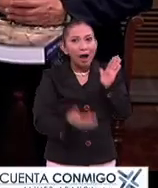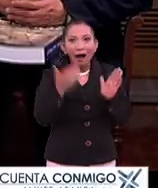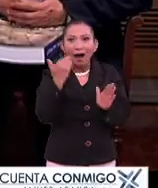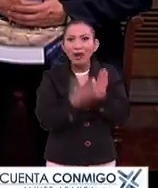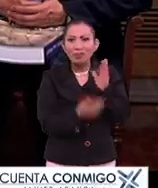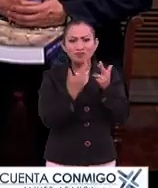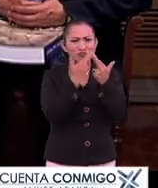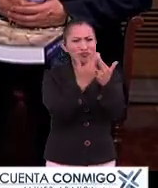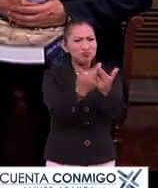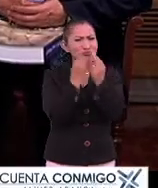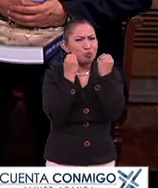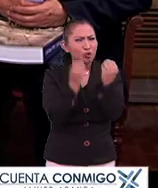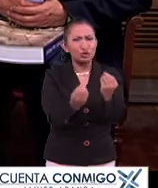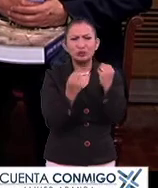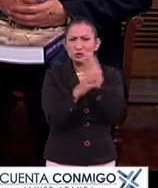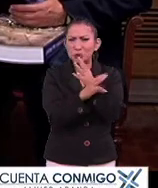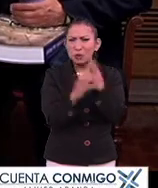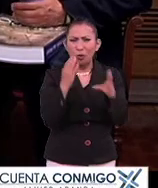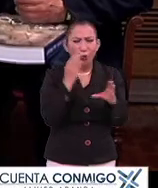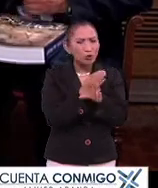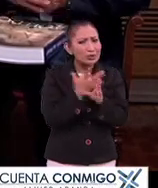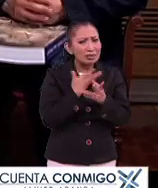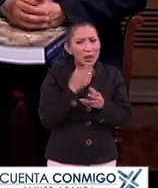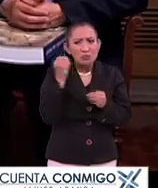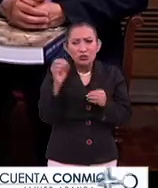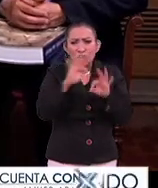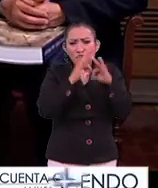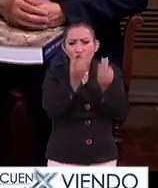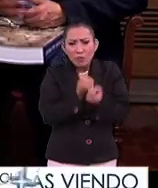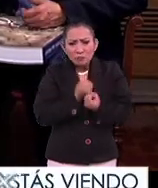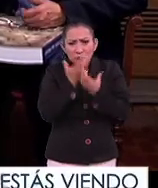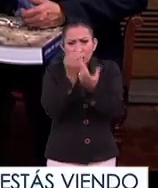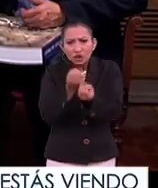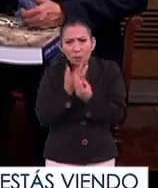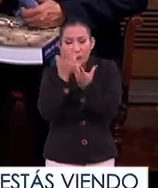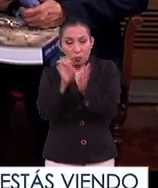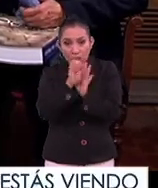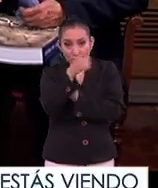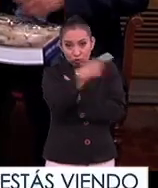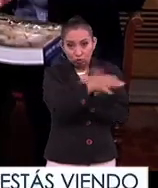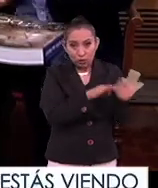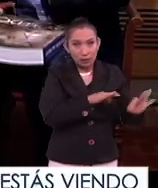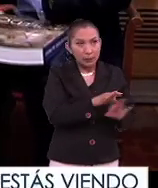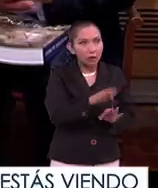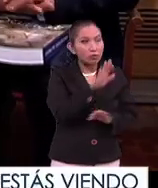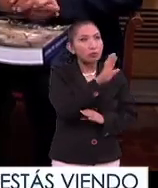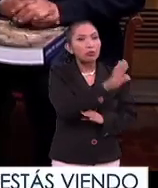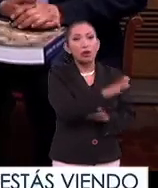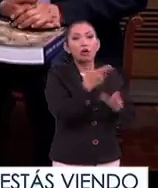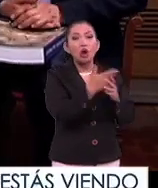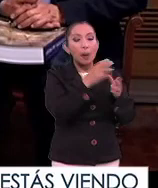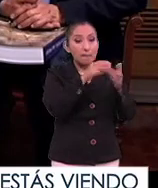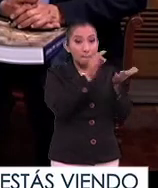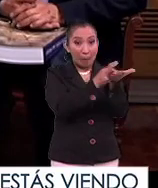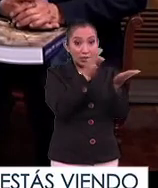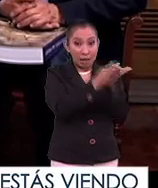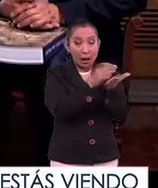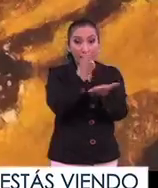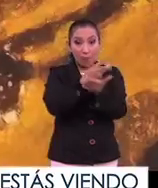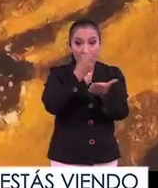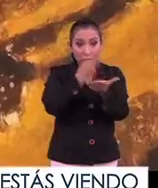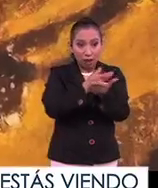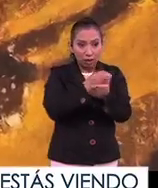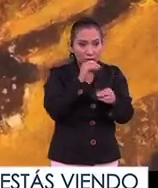Es abundantísimo, es riquísimo, tiene muchas formas de expresión, por ejemplo, su trabajo con los metales, con la